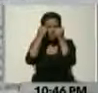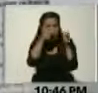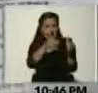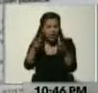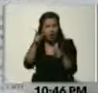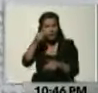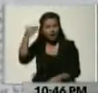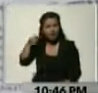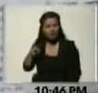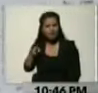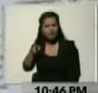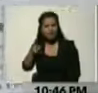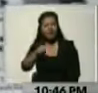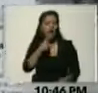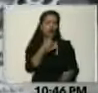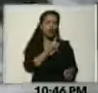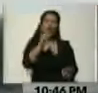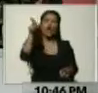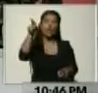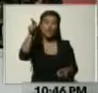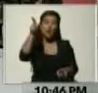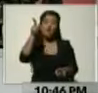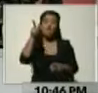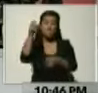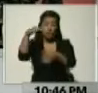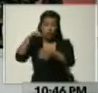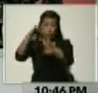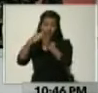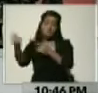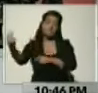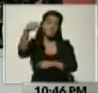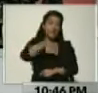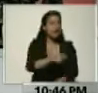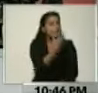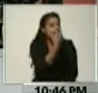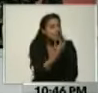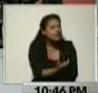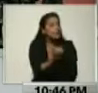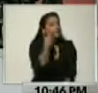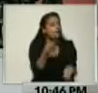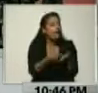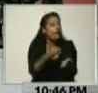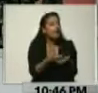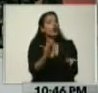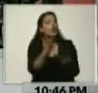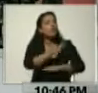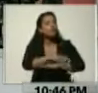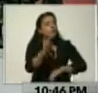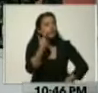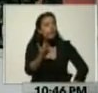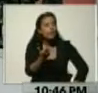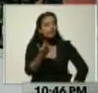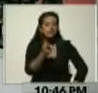El Fondo Monetario viene a ver cómo nos estamos comportando. Ya a estas alturas, si alguien tenía dudas, no podía haberlas tenido